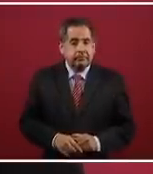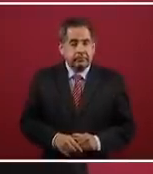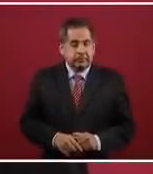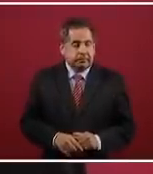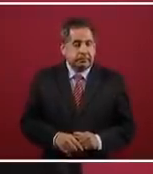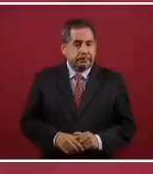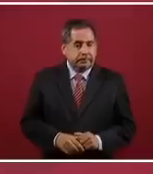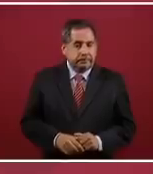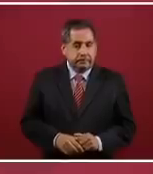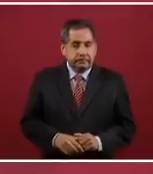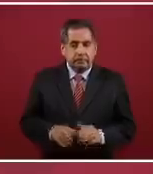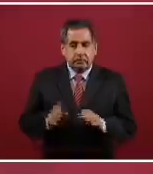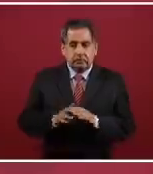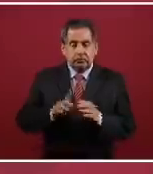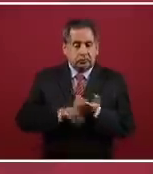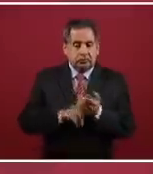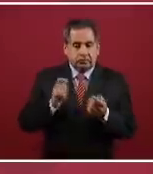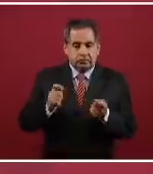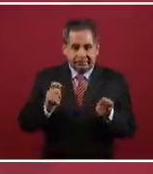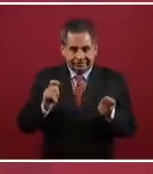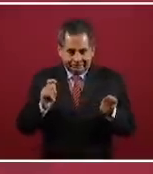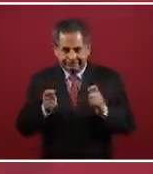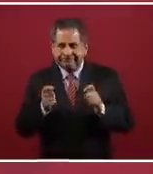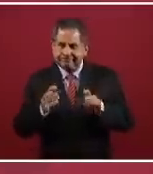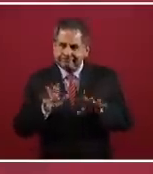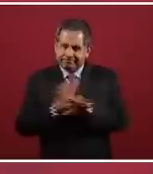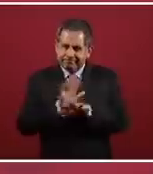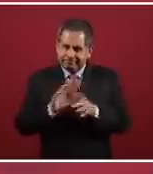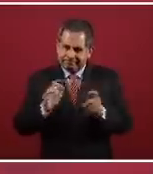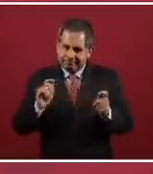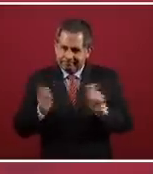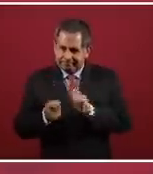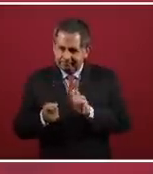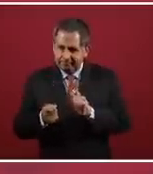es cómo lograr que